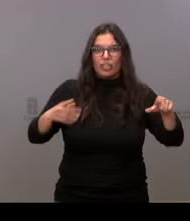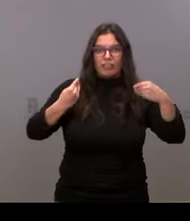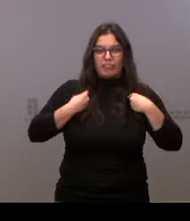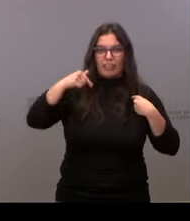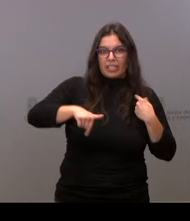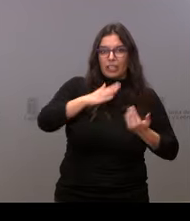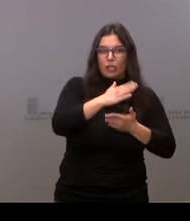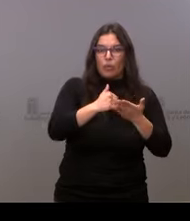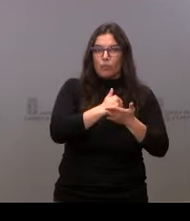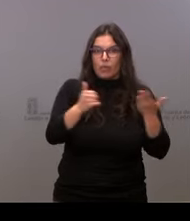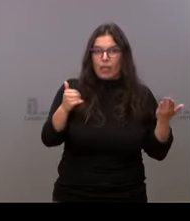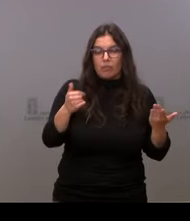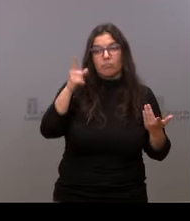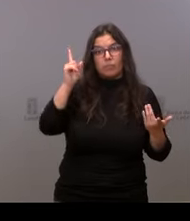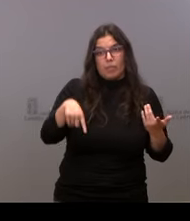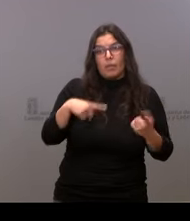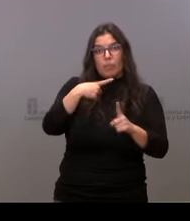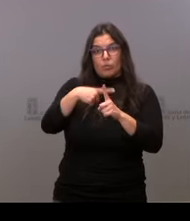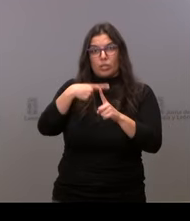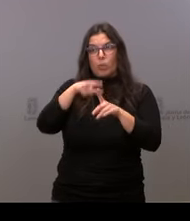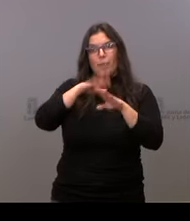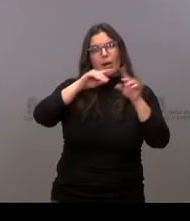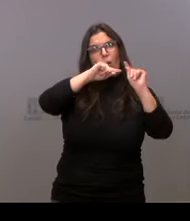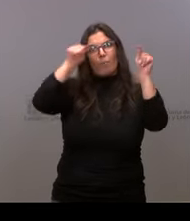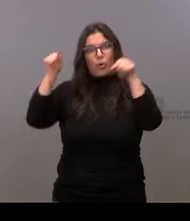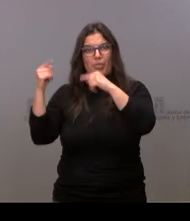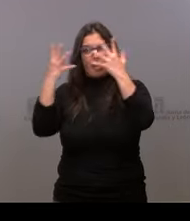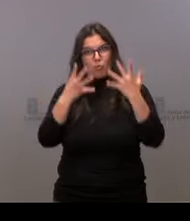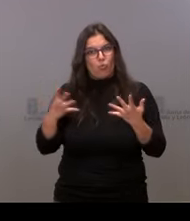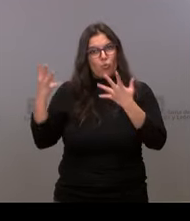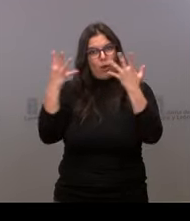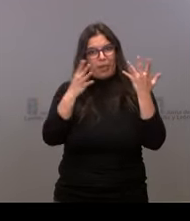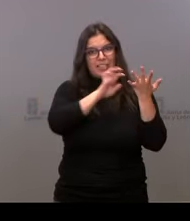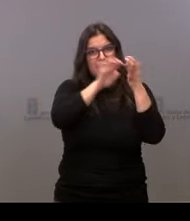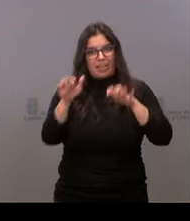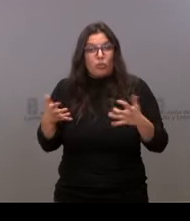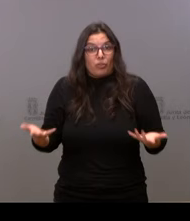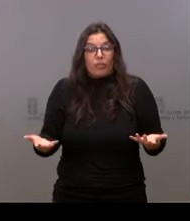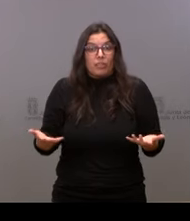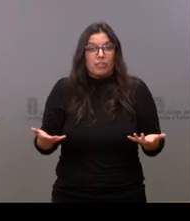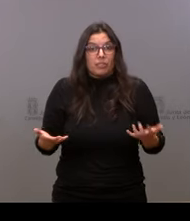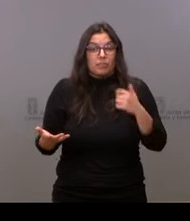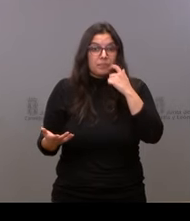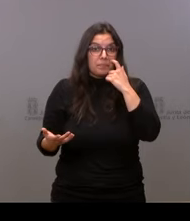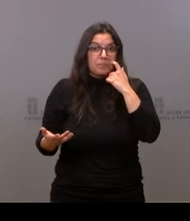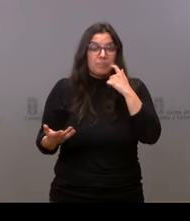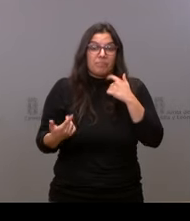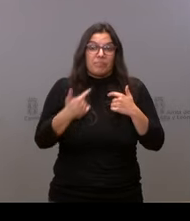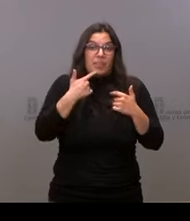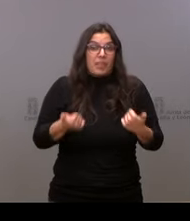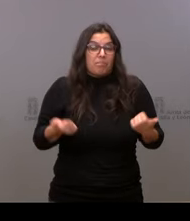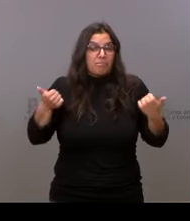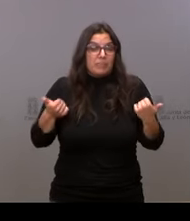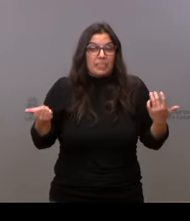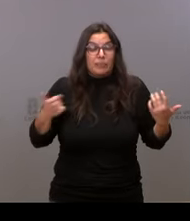y es muy positivo para las nueve provincias de castilla y león' y por tanto pues eso es lo que le puedo decir y